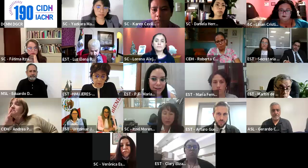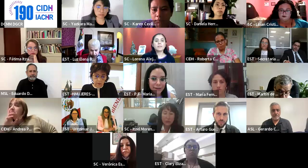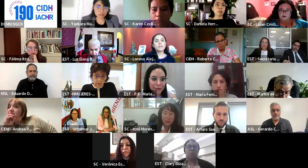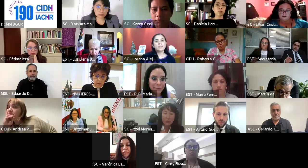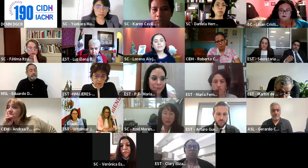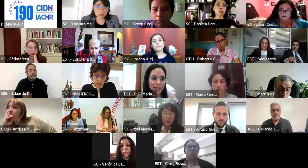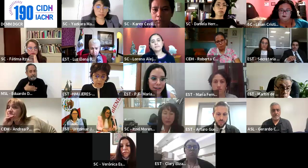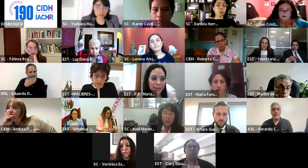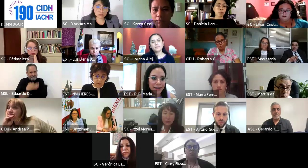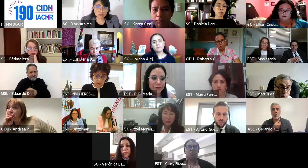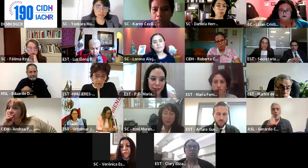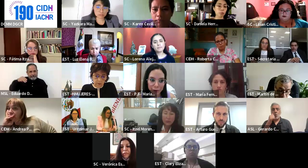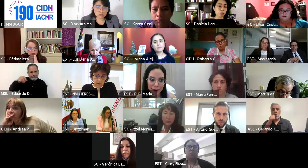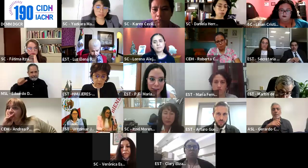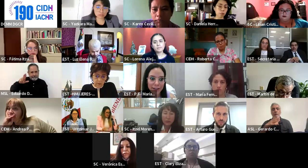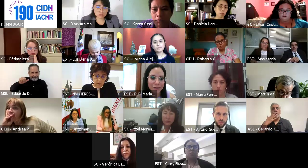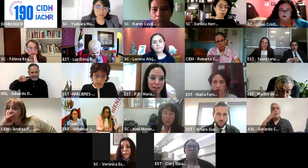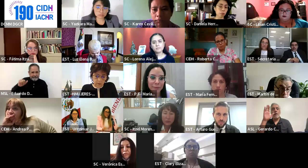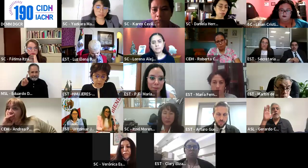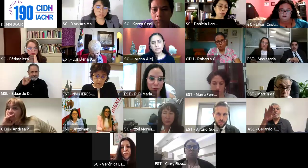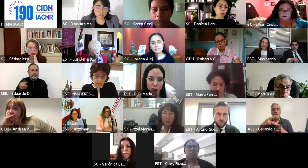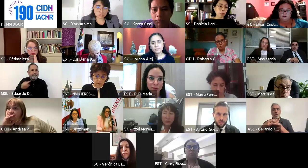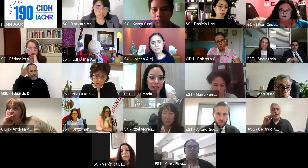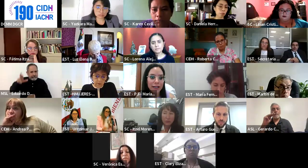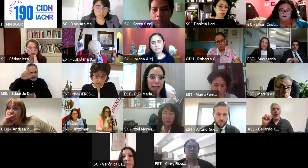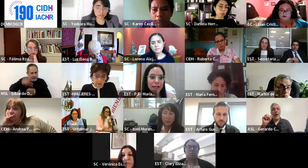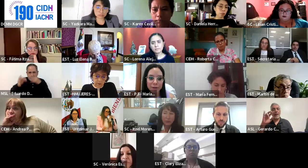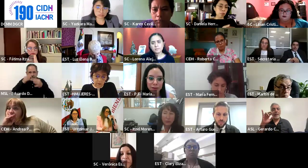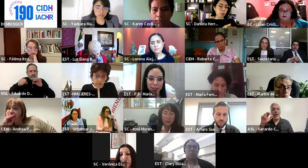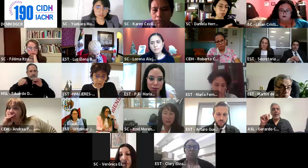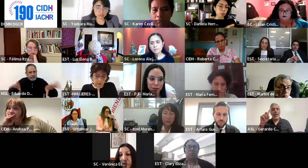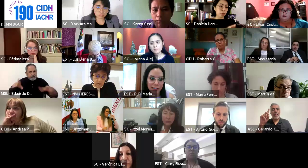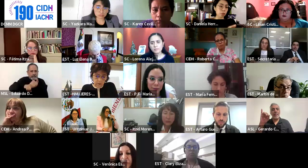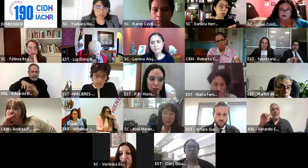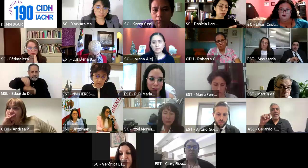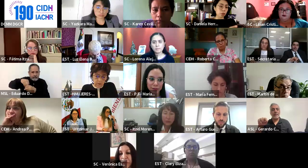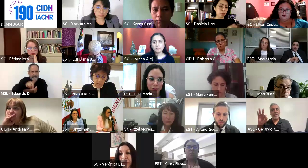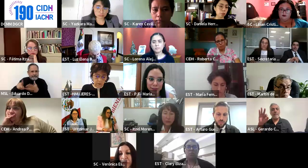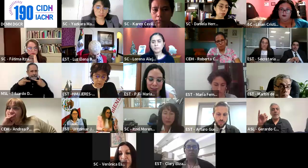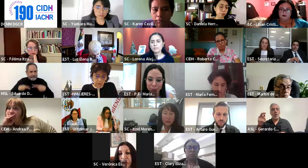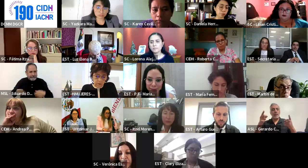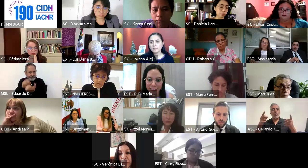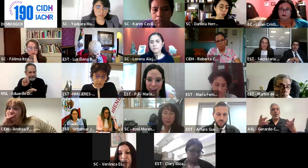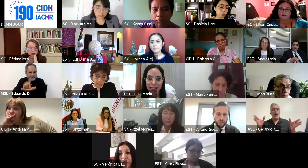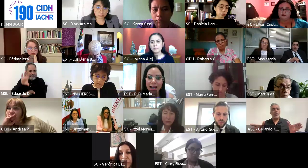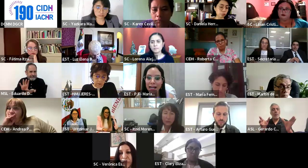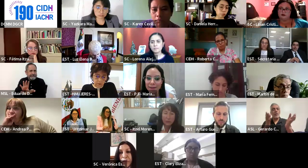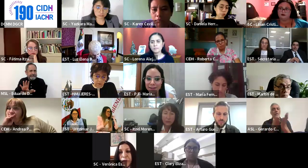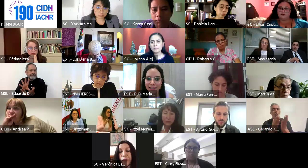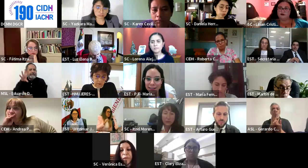Buenas tardes, Mariana Díaz Figueroa, directora de promoción de los derechos de las personas con